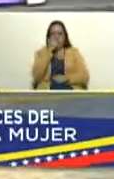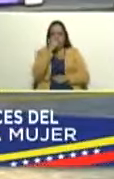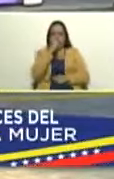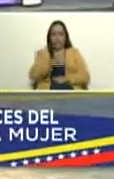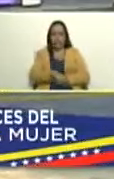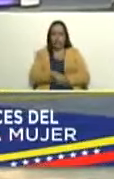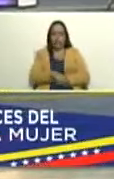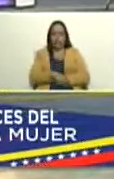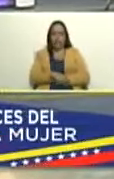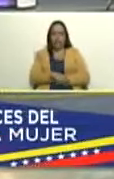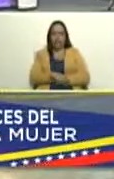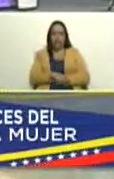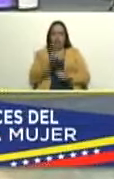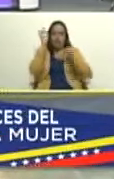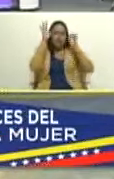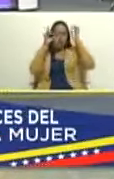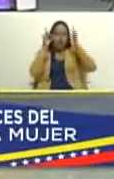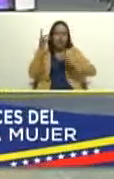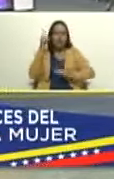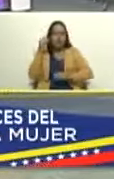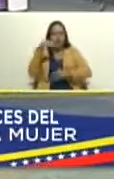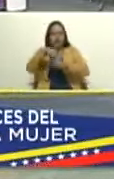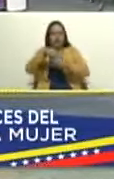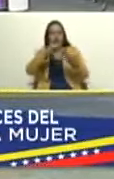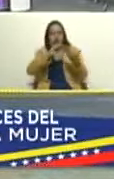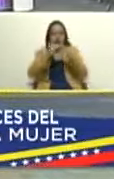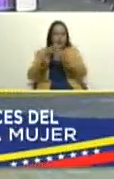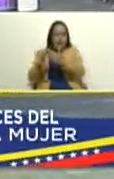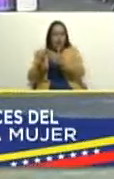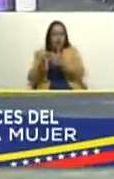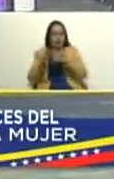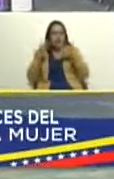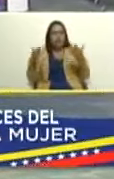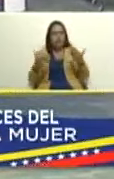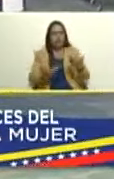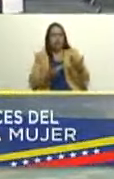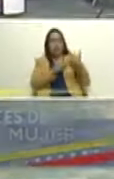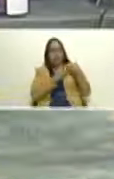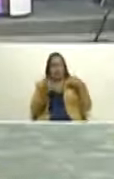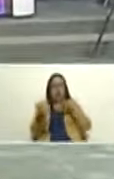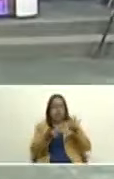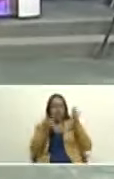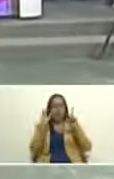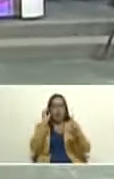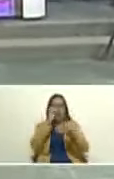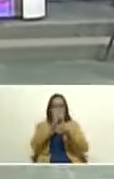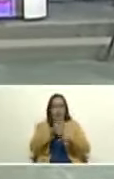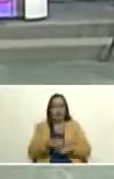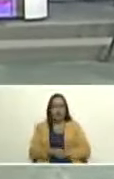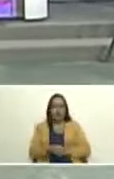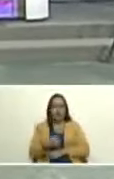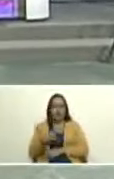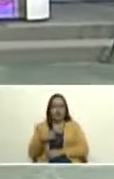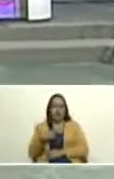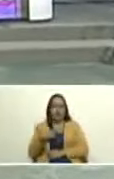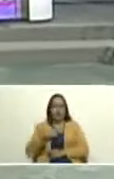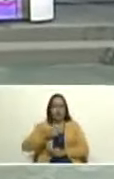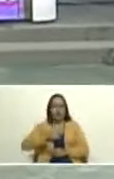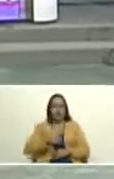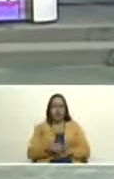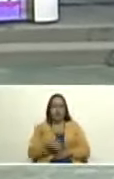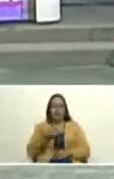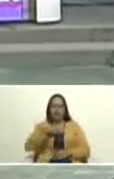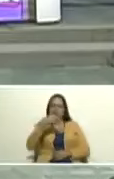La creatividad de la mujer en la comunidad es una gran responsabilidad, el sexto vértice, y estoy seguro que eso va a